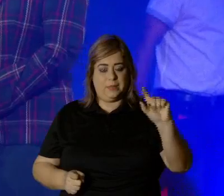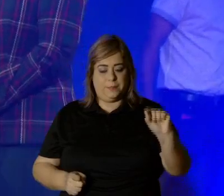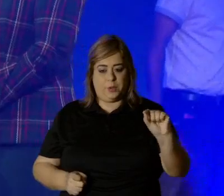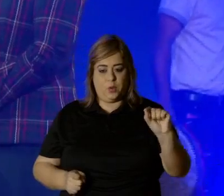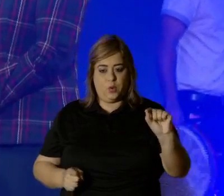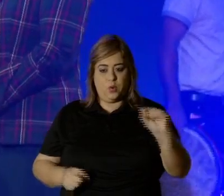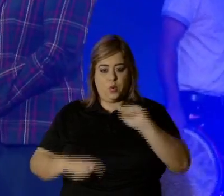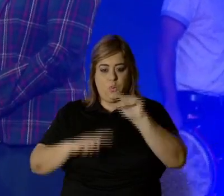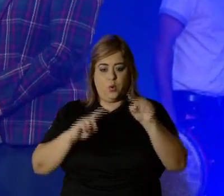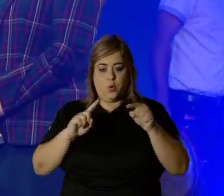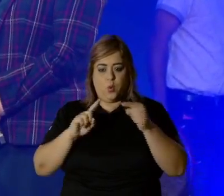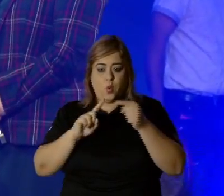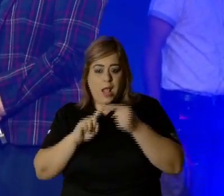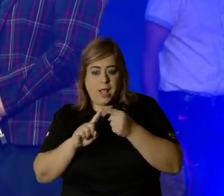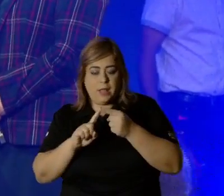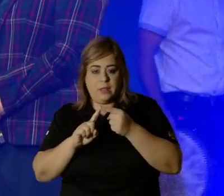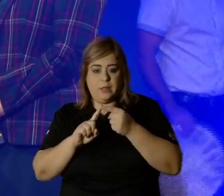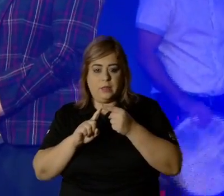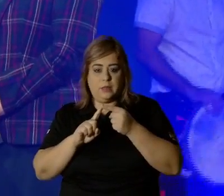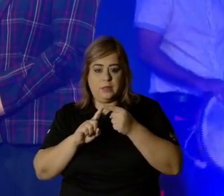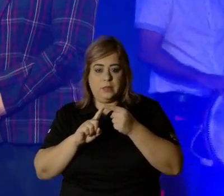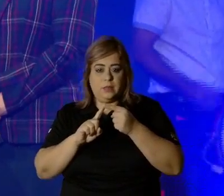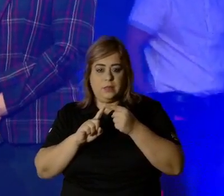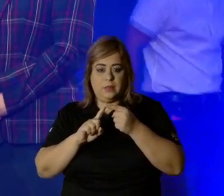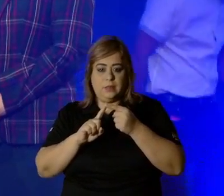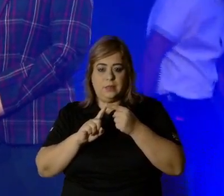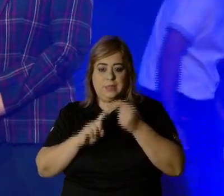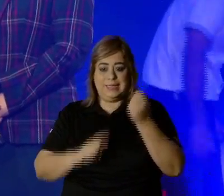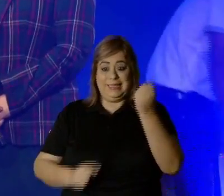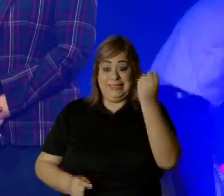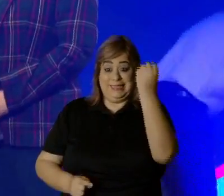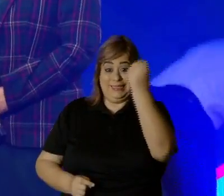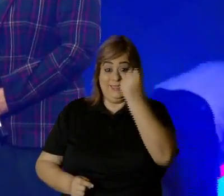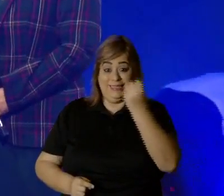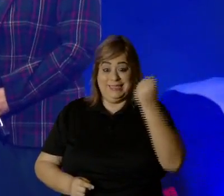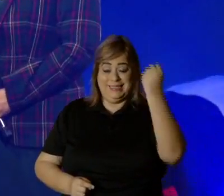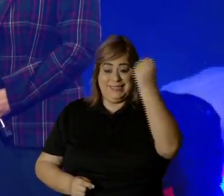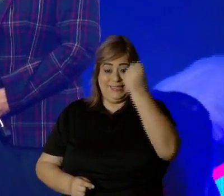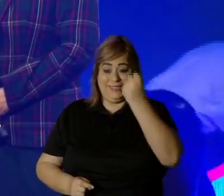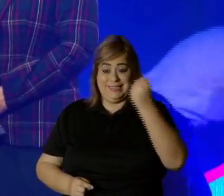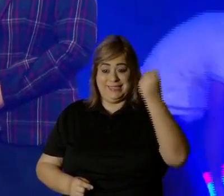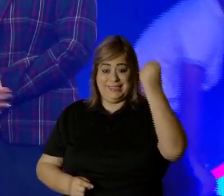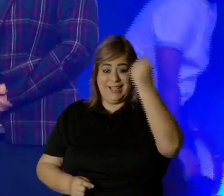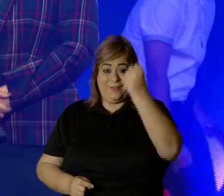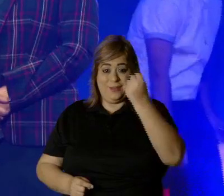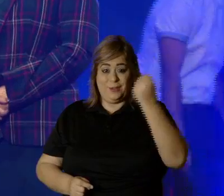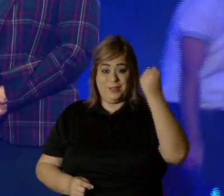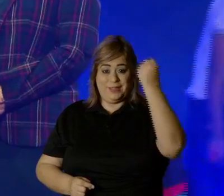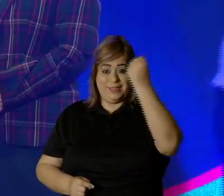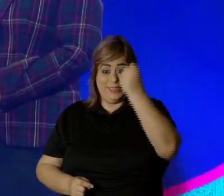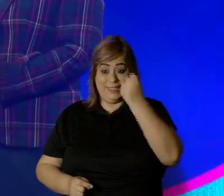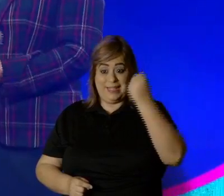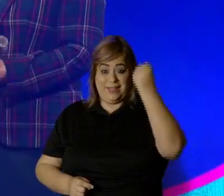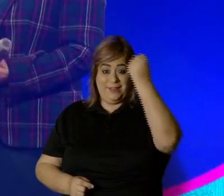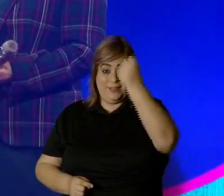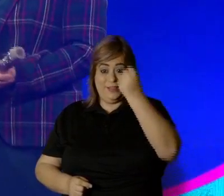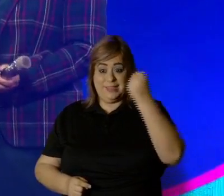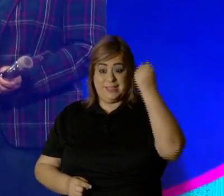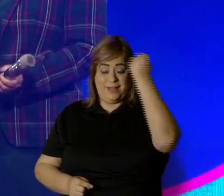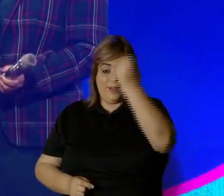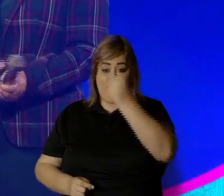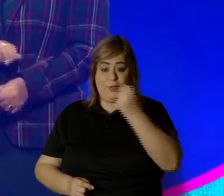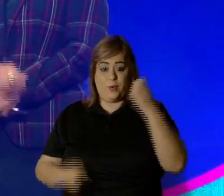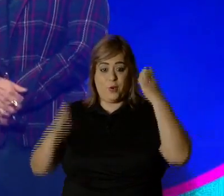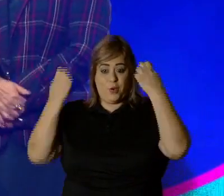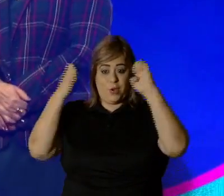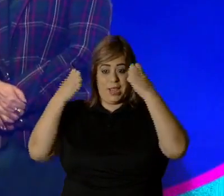martes 12 de diciembre. Perdón, dice aquí martes, perdón, el 12 de diciembre, sábado, a